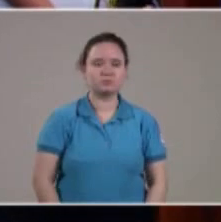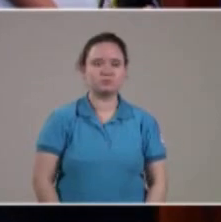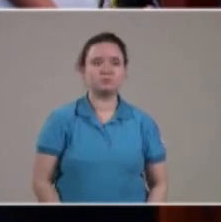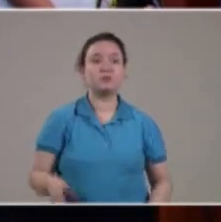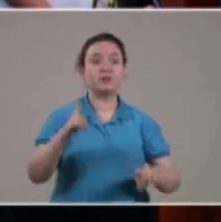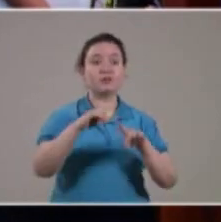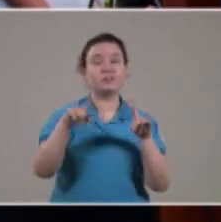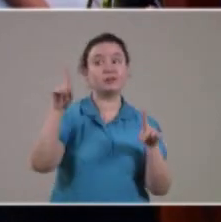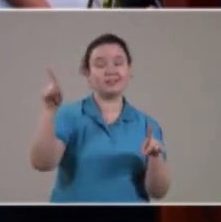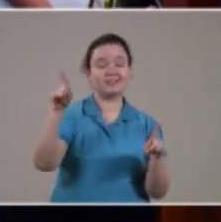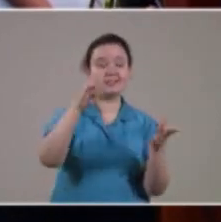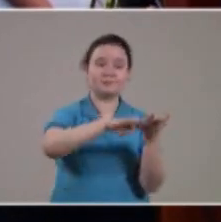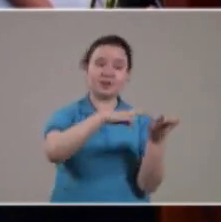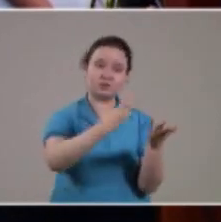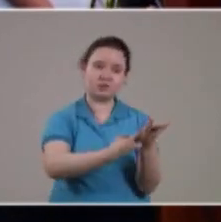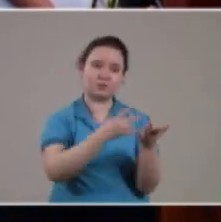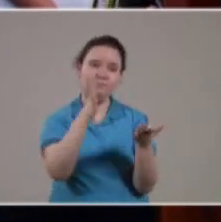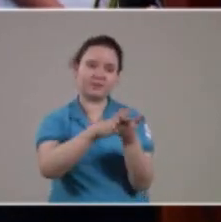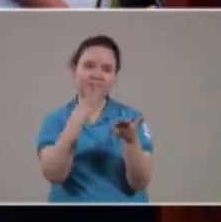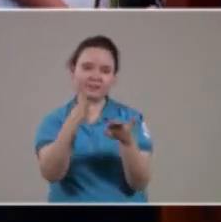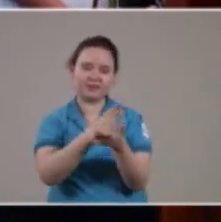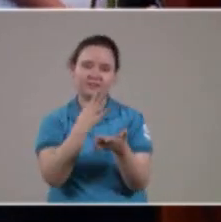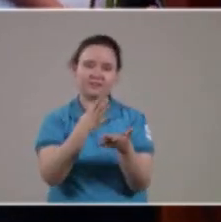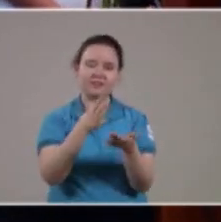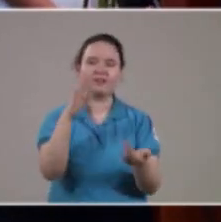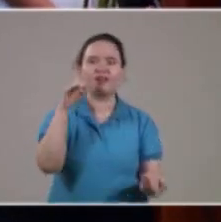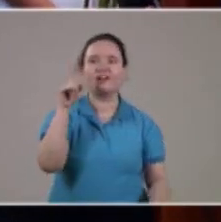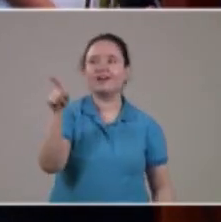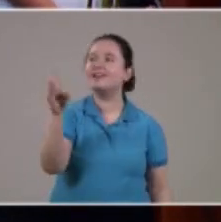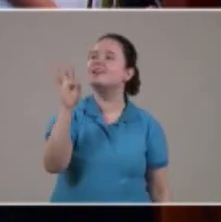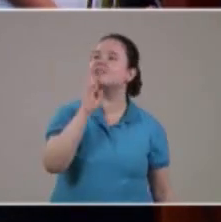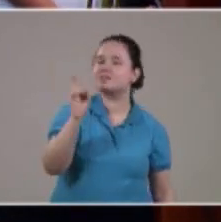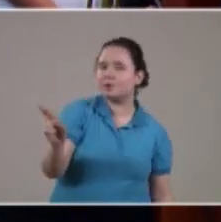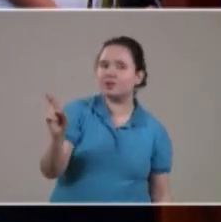según esta versión, él le contesta: